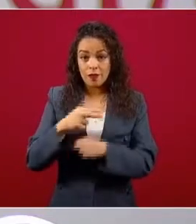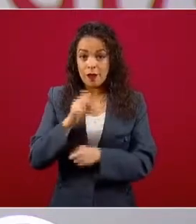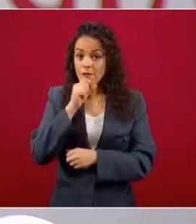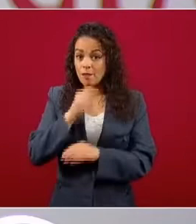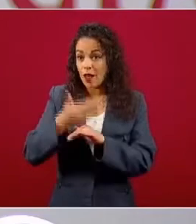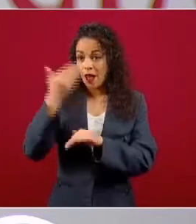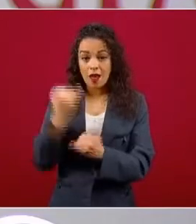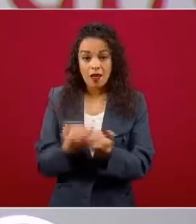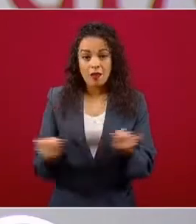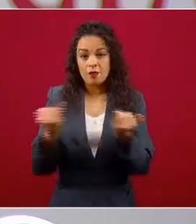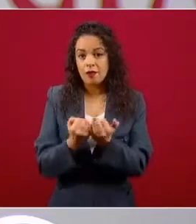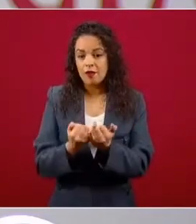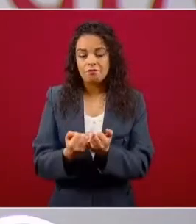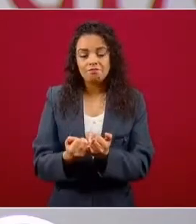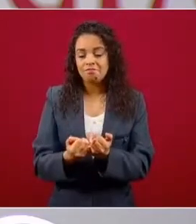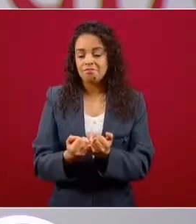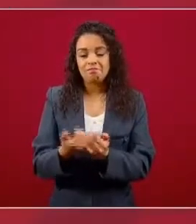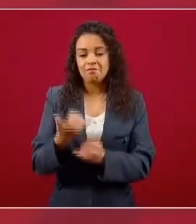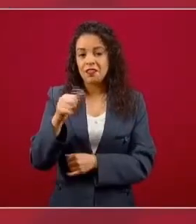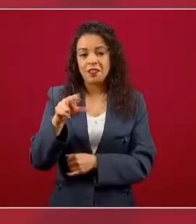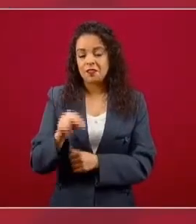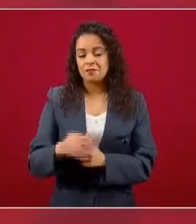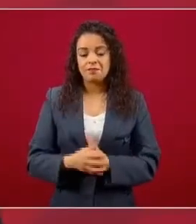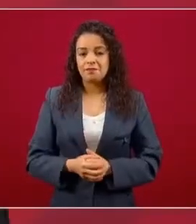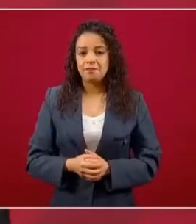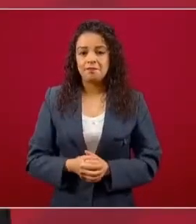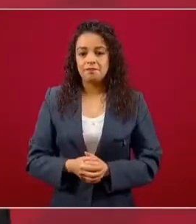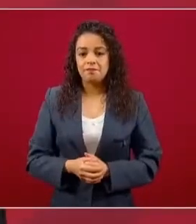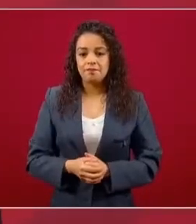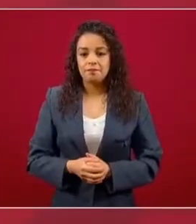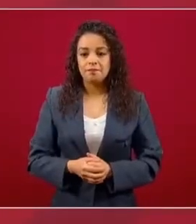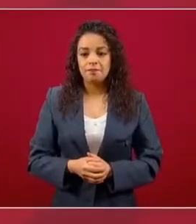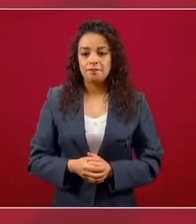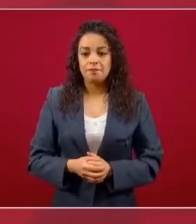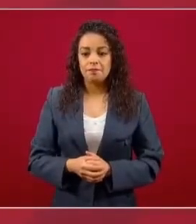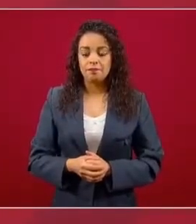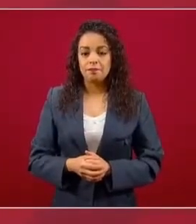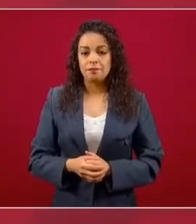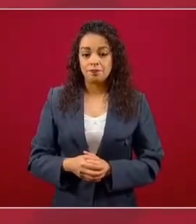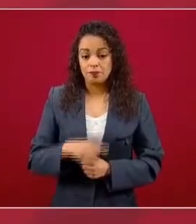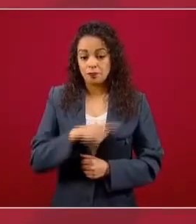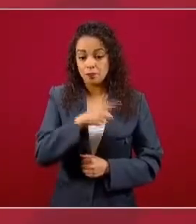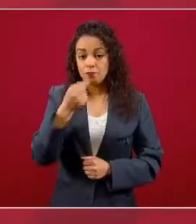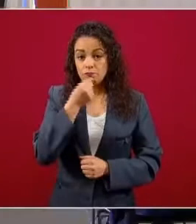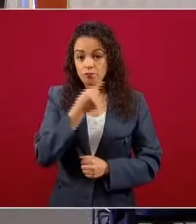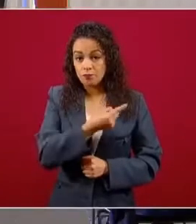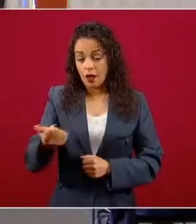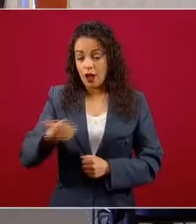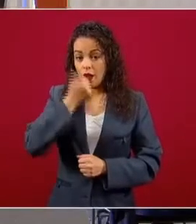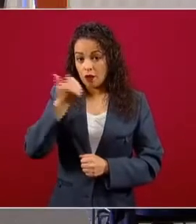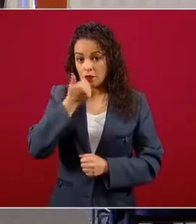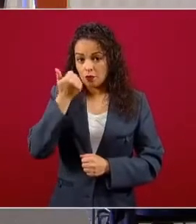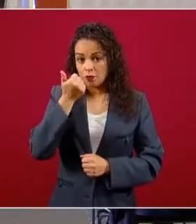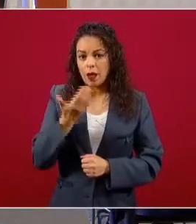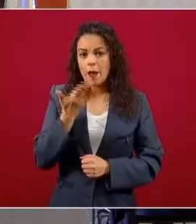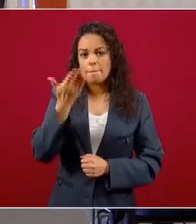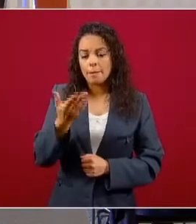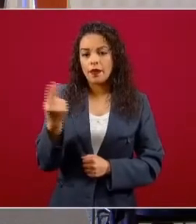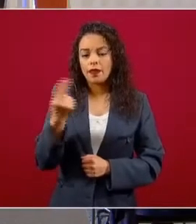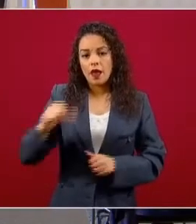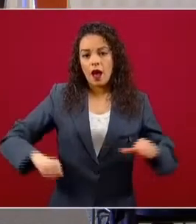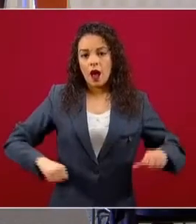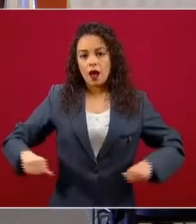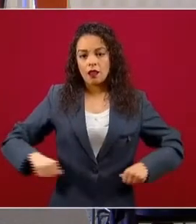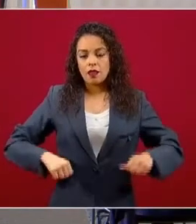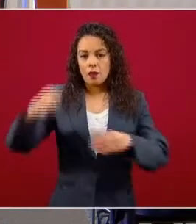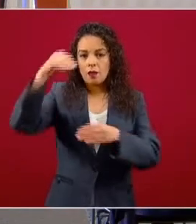a los alumnos se les solicito una carpeta de experiencias no una carpeta de evidencias